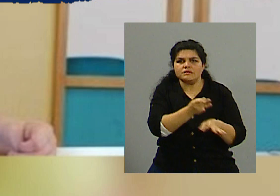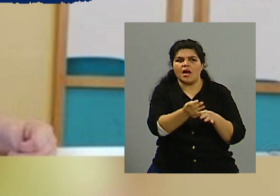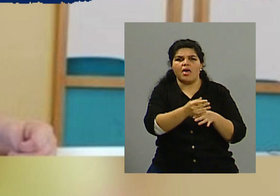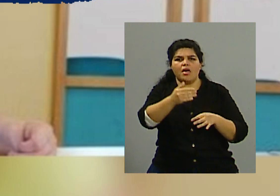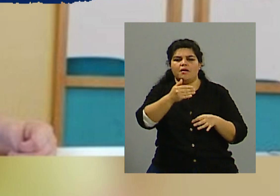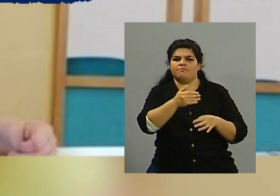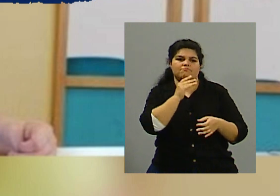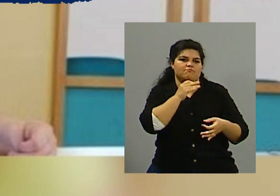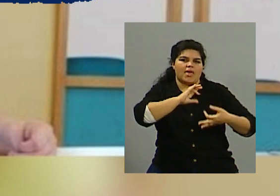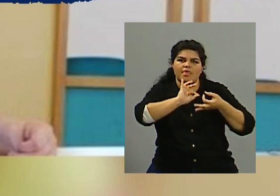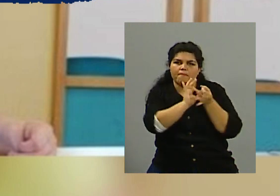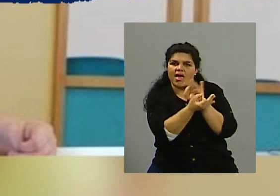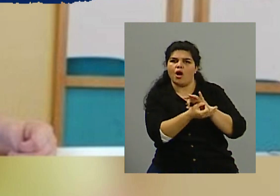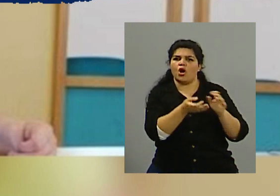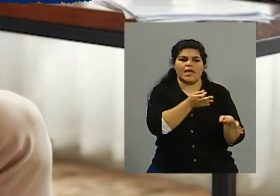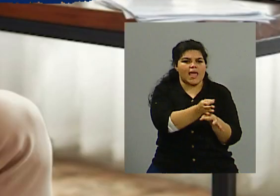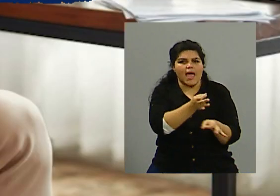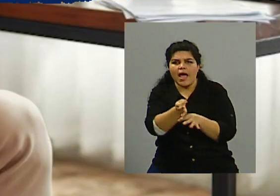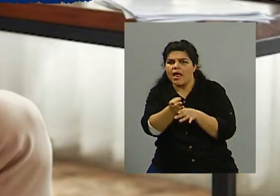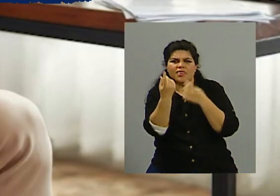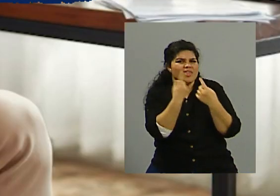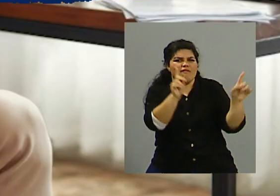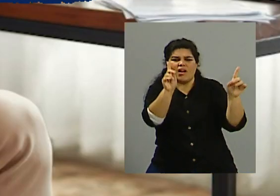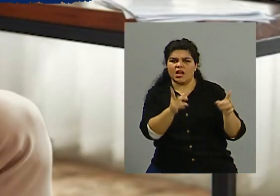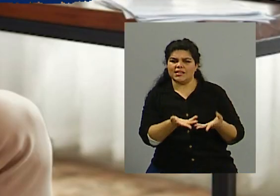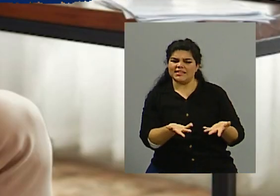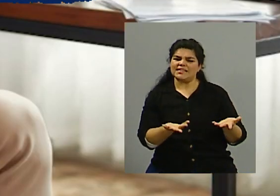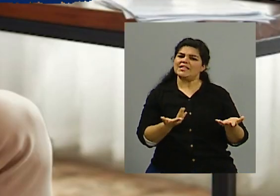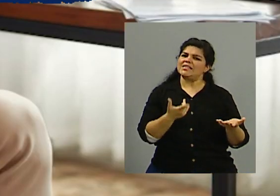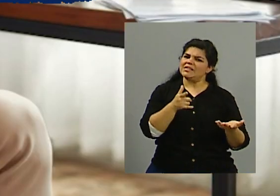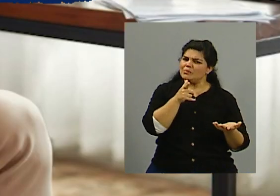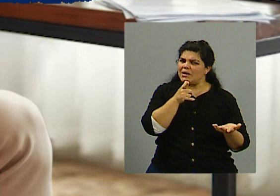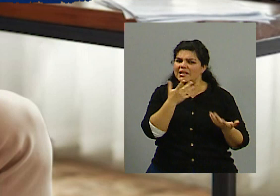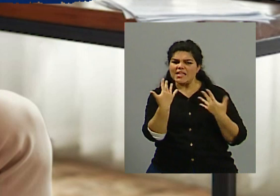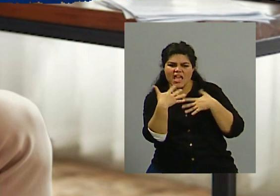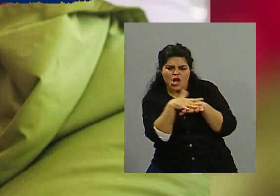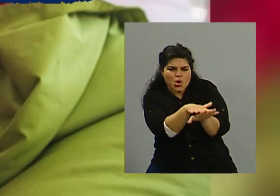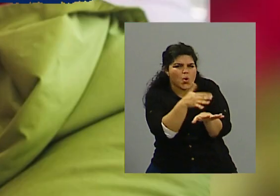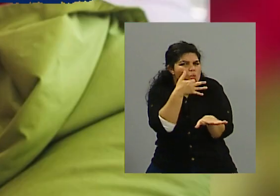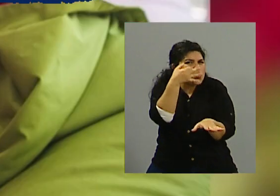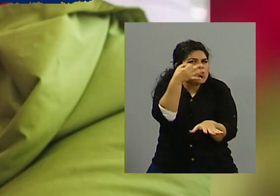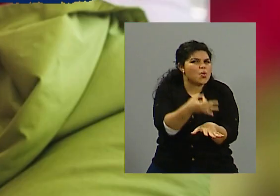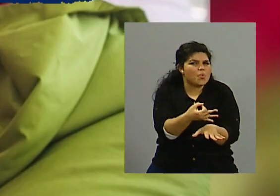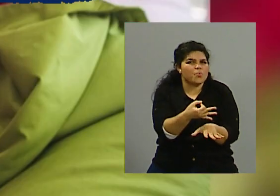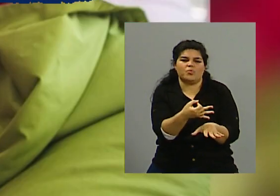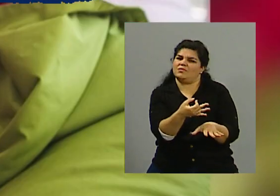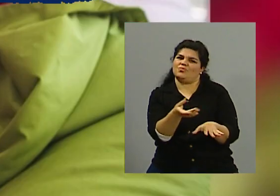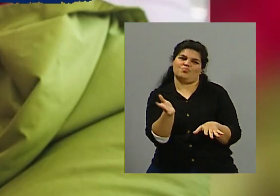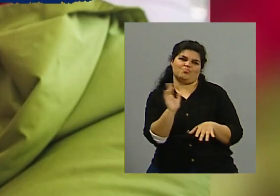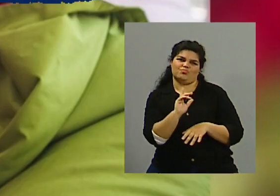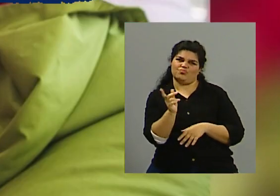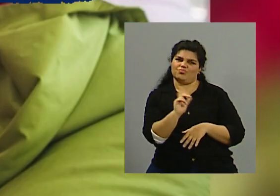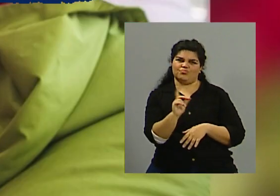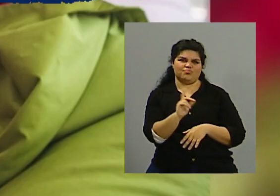en el aula pero está haciendo otras cosas, y yo pondría en duda el término inclusión, Ujú. porque verdaderamente